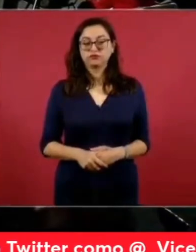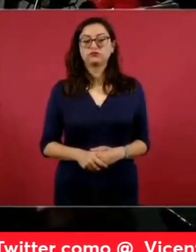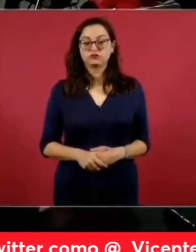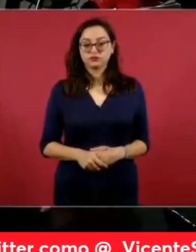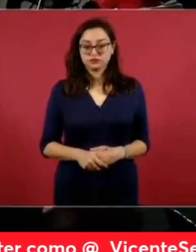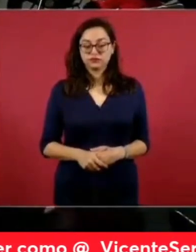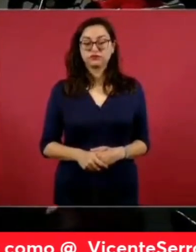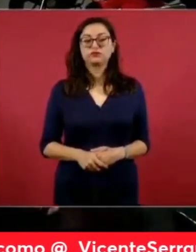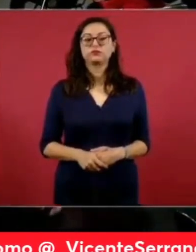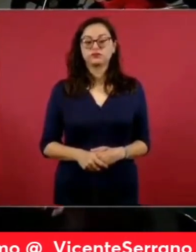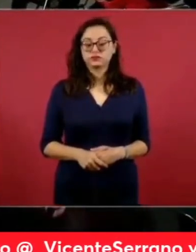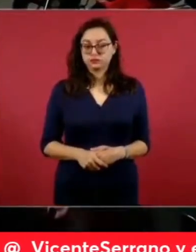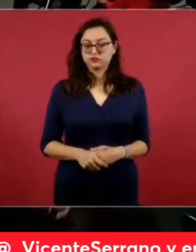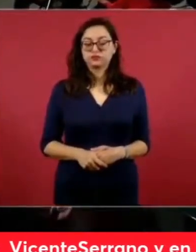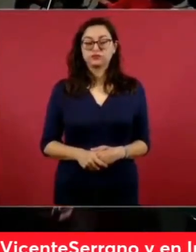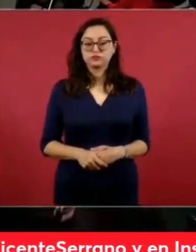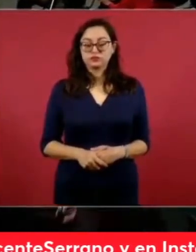en el New York Times